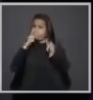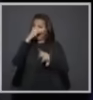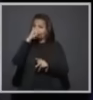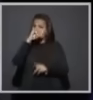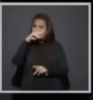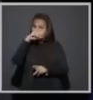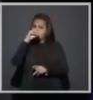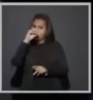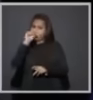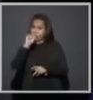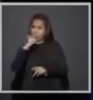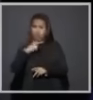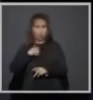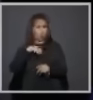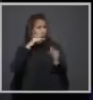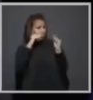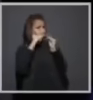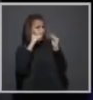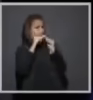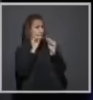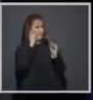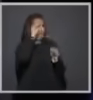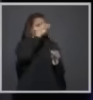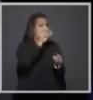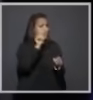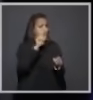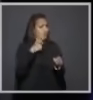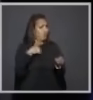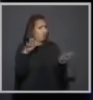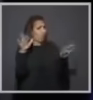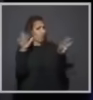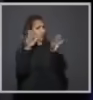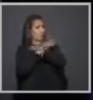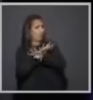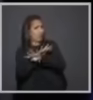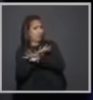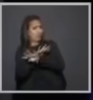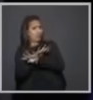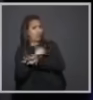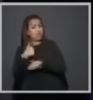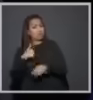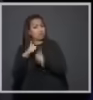bosque de Chapultepec. Yo voy a seguir viviendo en mi casa. No me voy a subir al avión